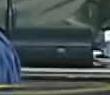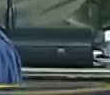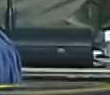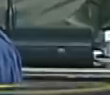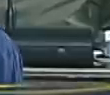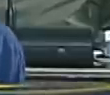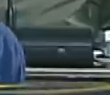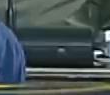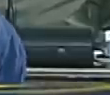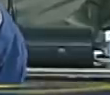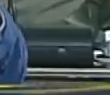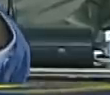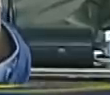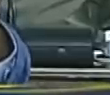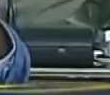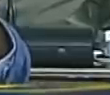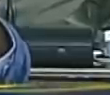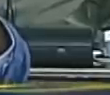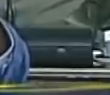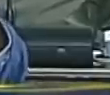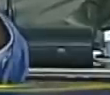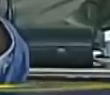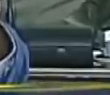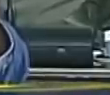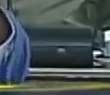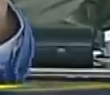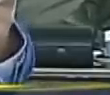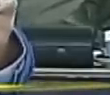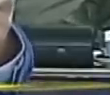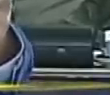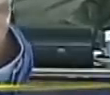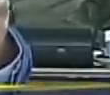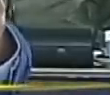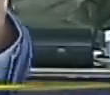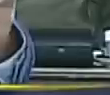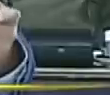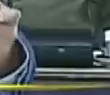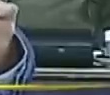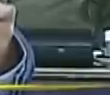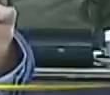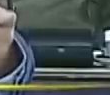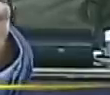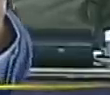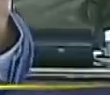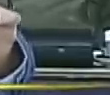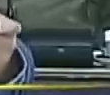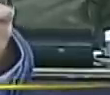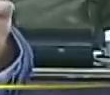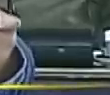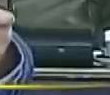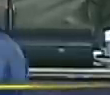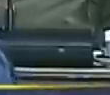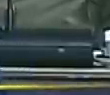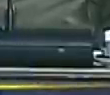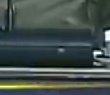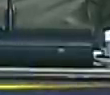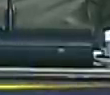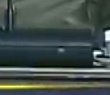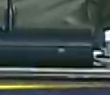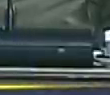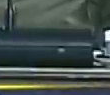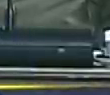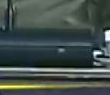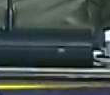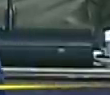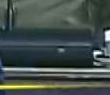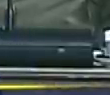la desincorporaron para venderla como chatarra, y eso es parte de una averiguación administrativa que le he solicitado a la Contralora del Estado